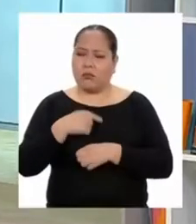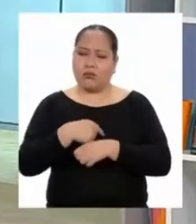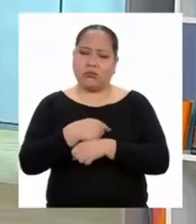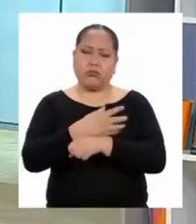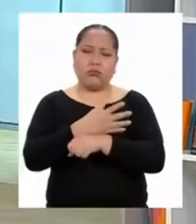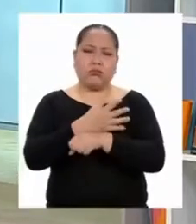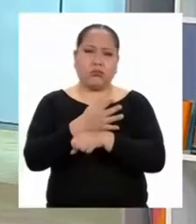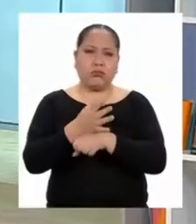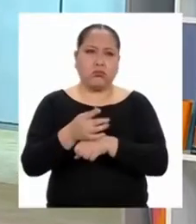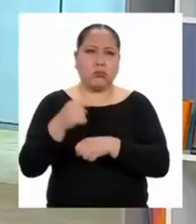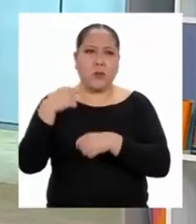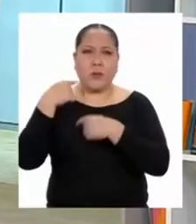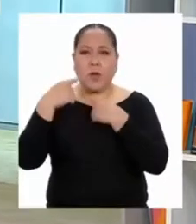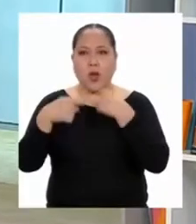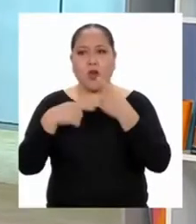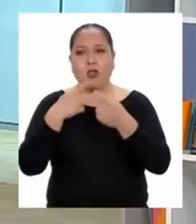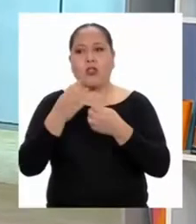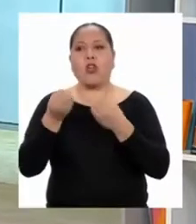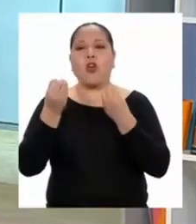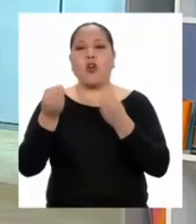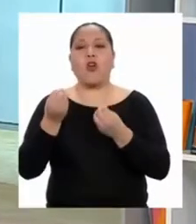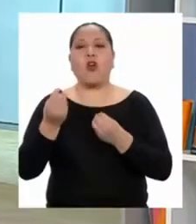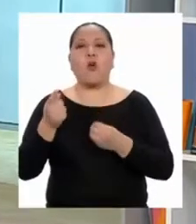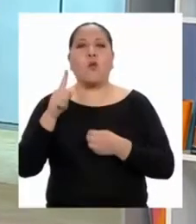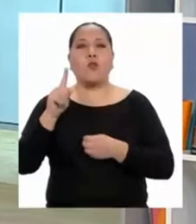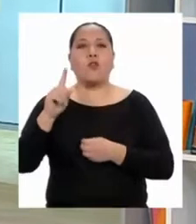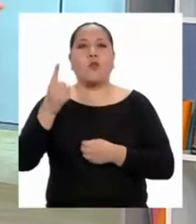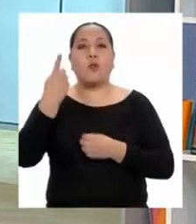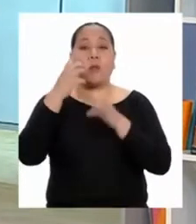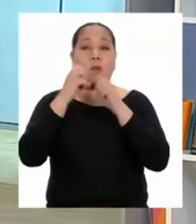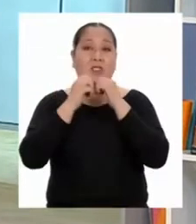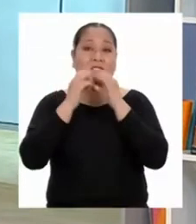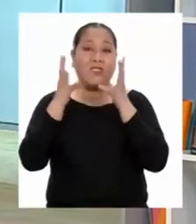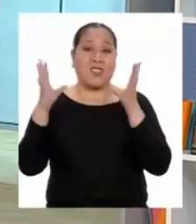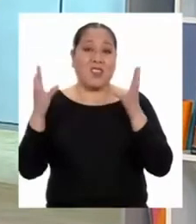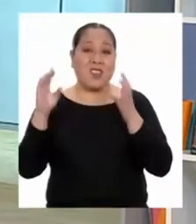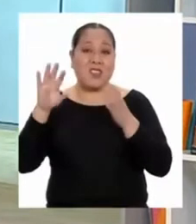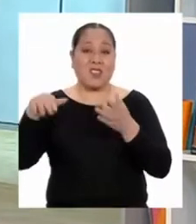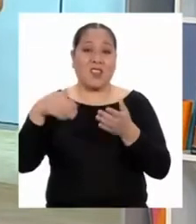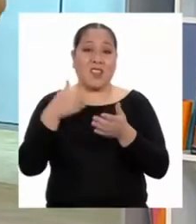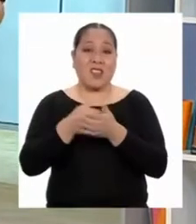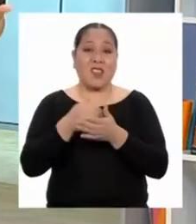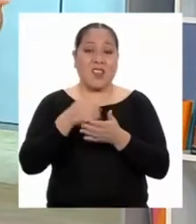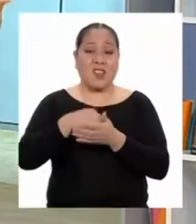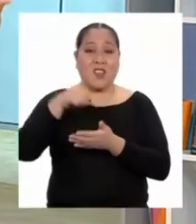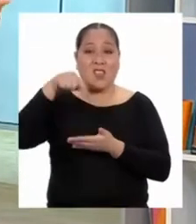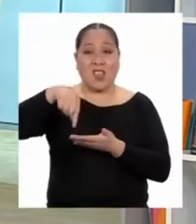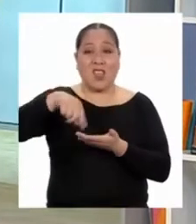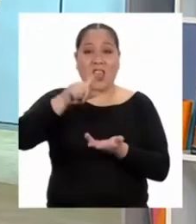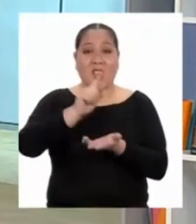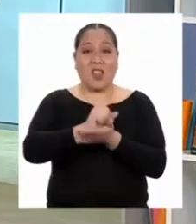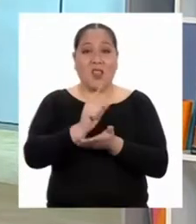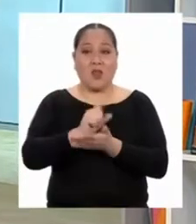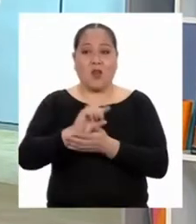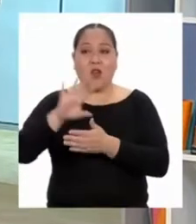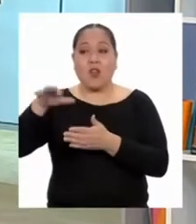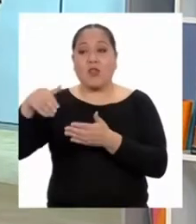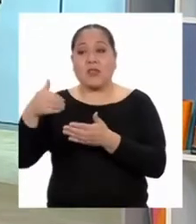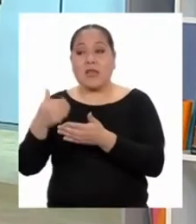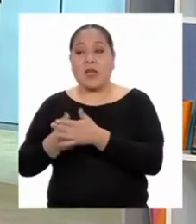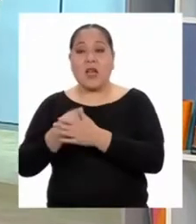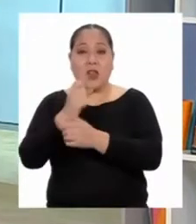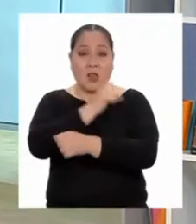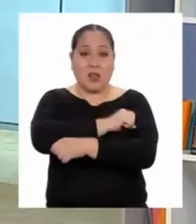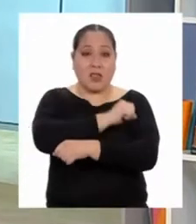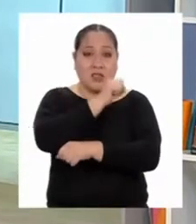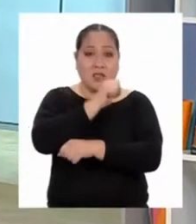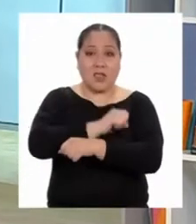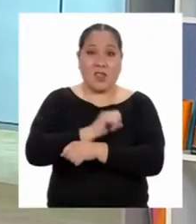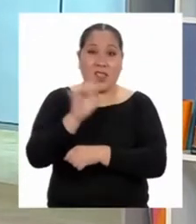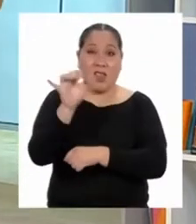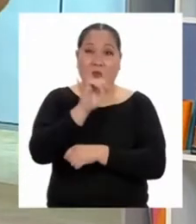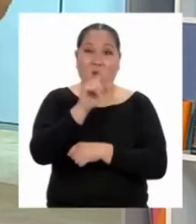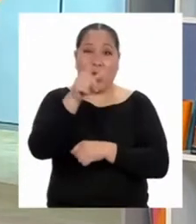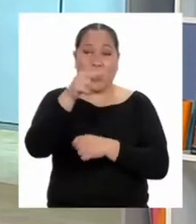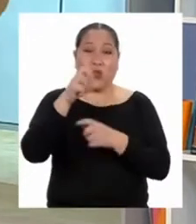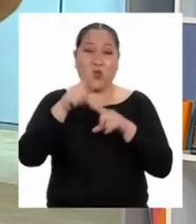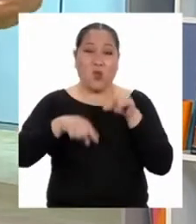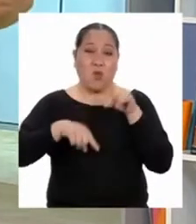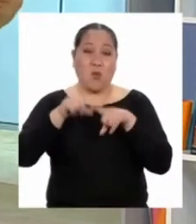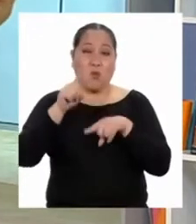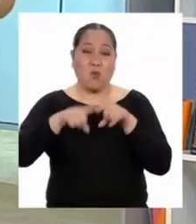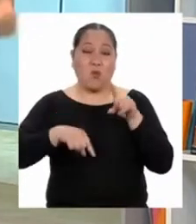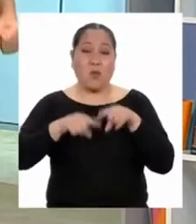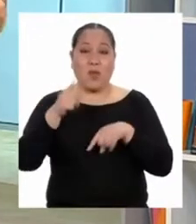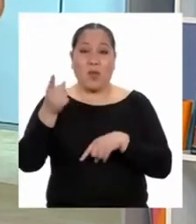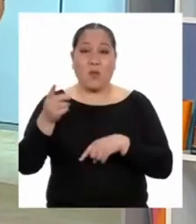rato. Me contaron cómo fueron sus primeros días en Lima, cuando llegaron de la sierra. Ellos, al igual que tu prima, son